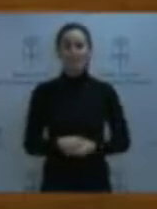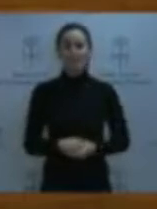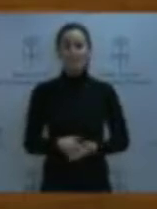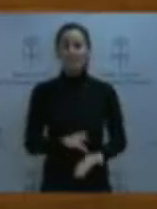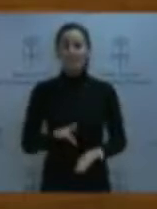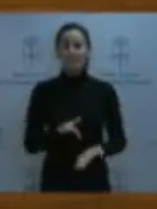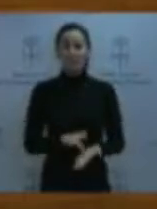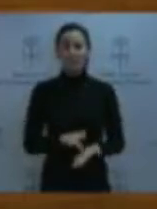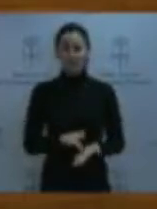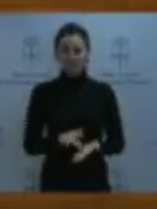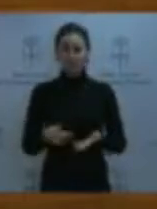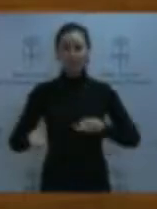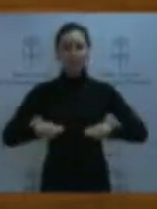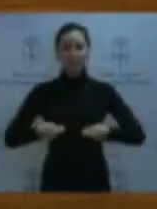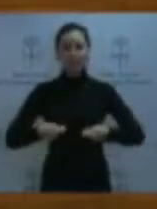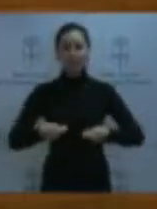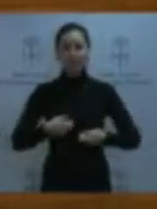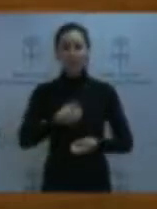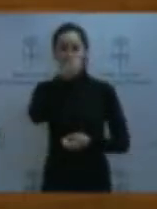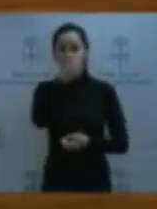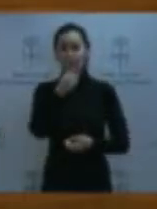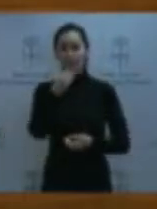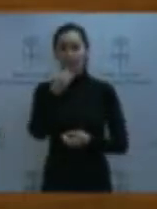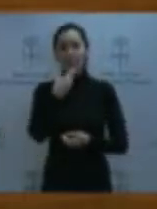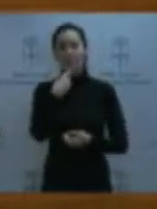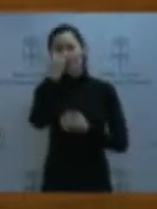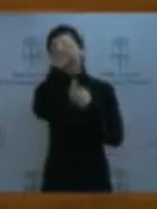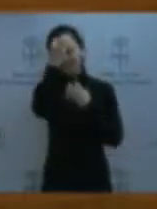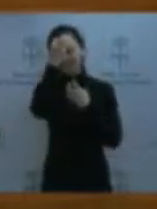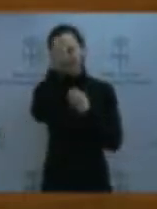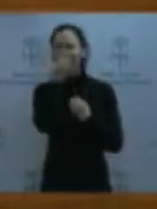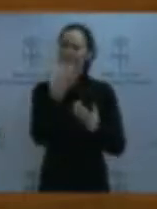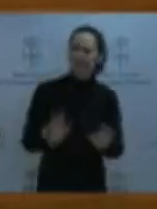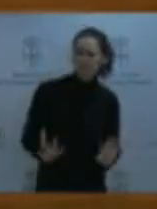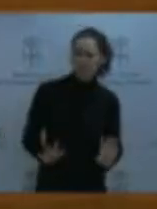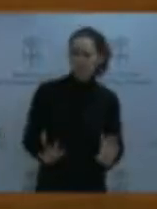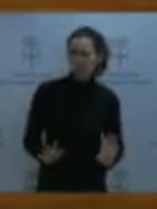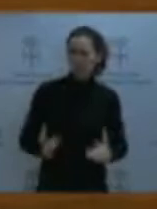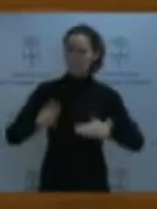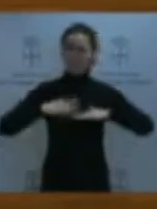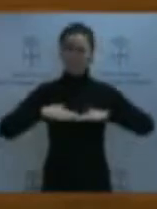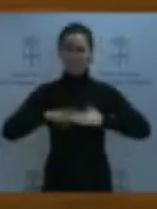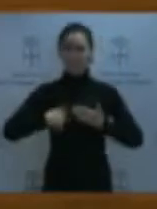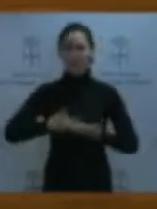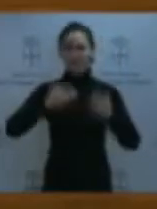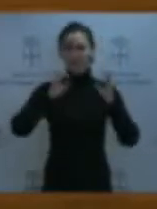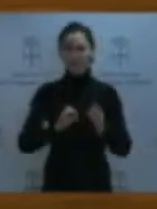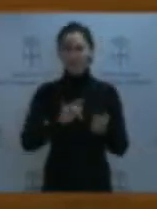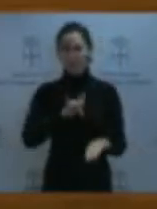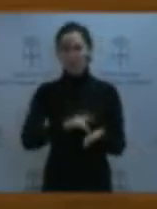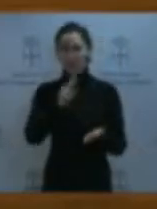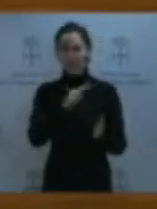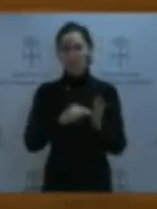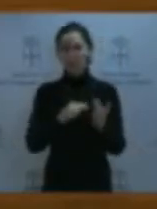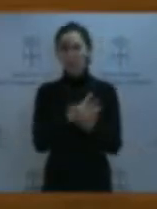negociación ustedes consideraron que tenían que pensar y reflexionar sobre el proceso, que tendrían por lo menos hasta el primer cuatrimestre de